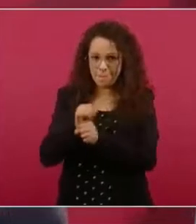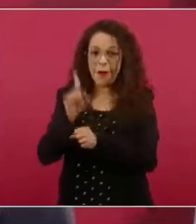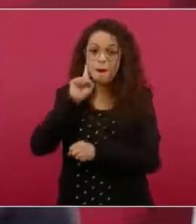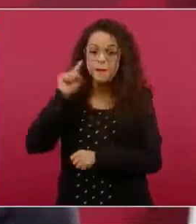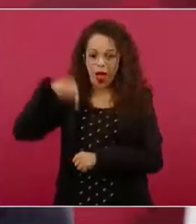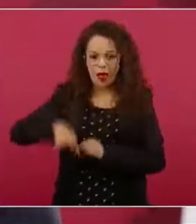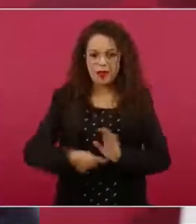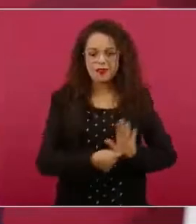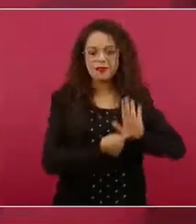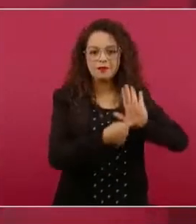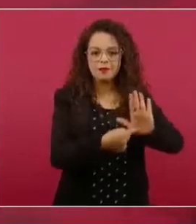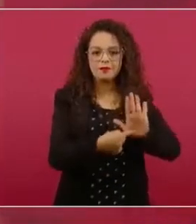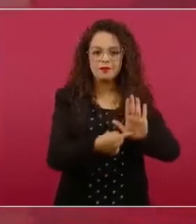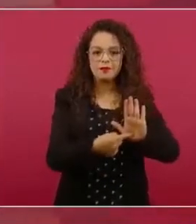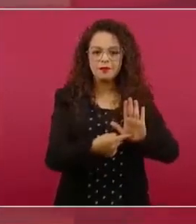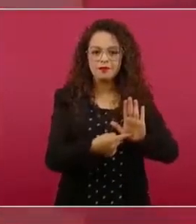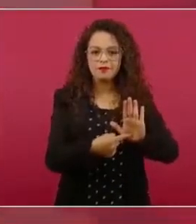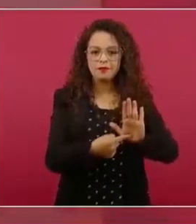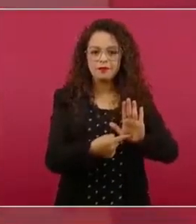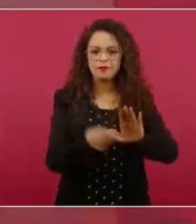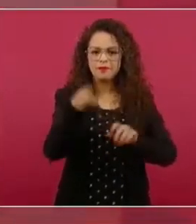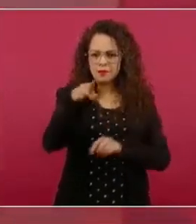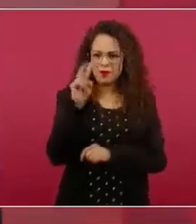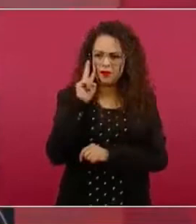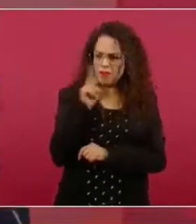Pongan todos los periódicos